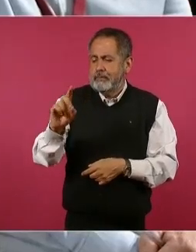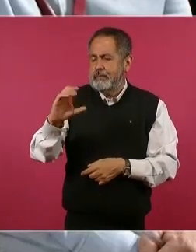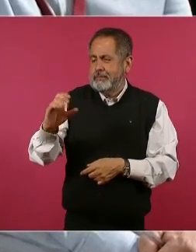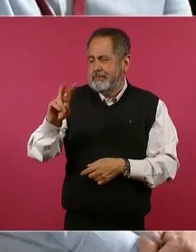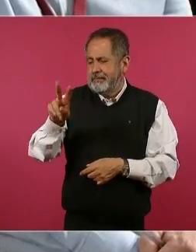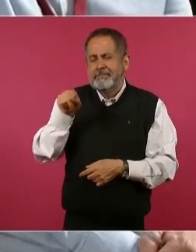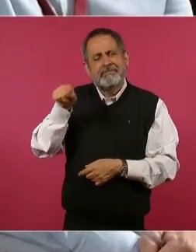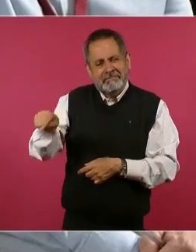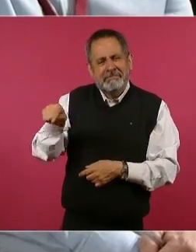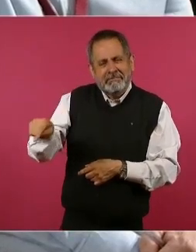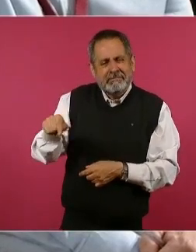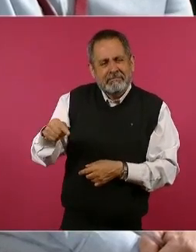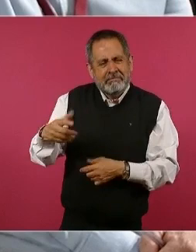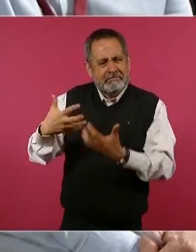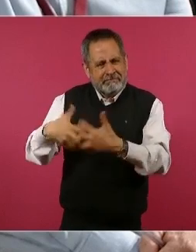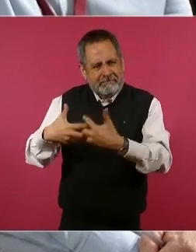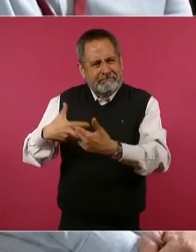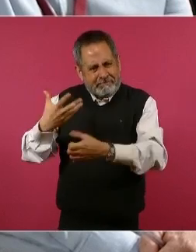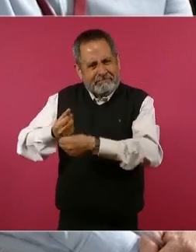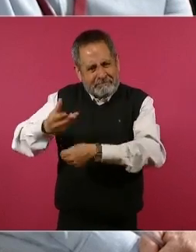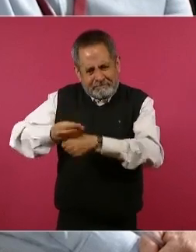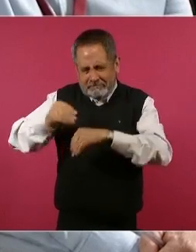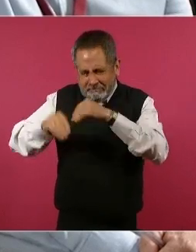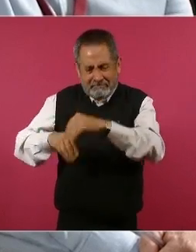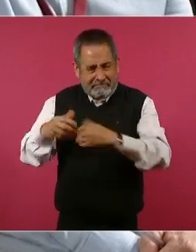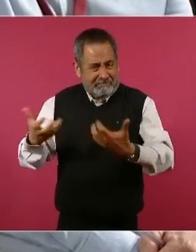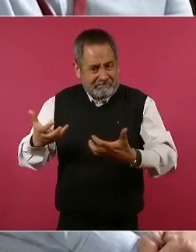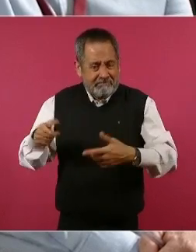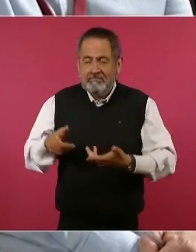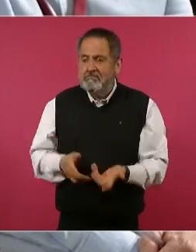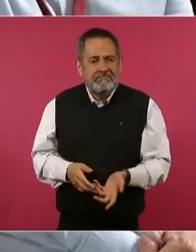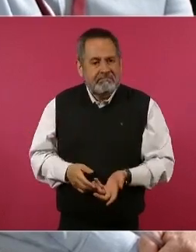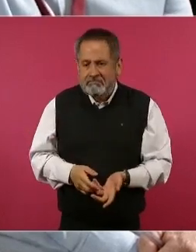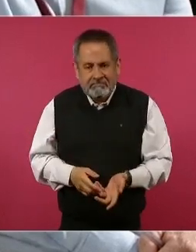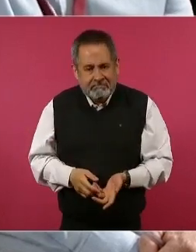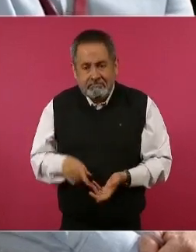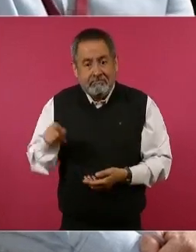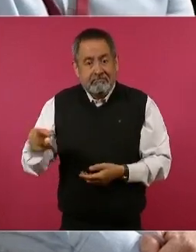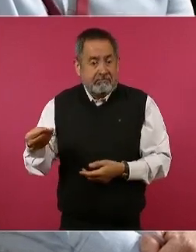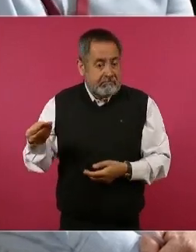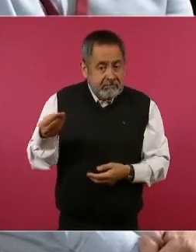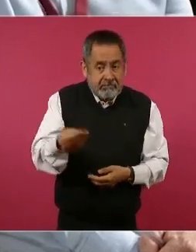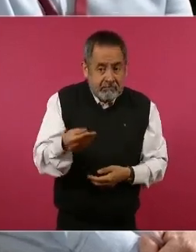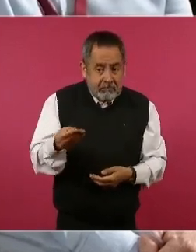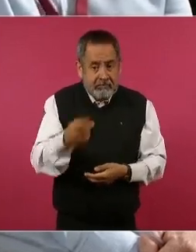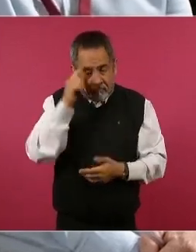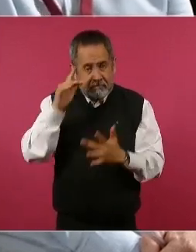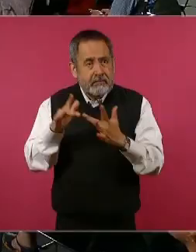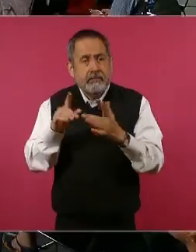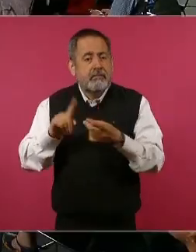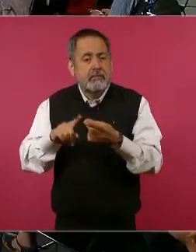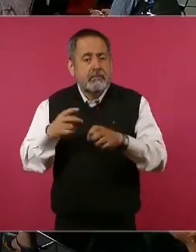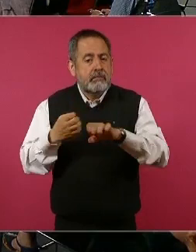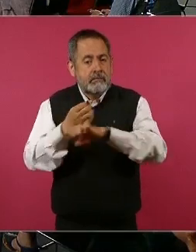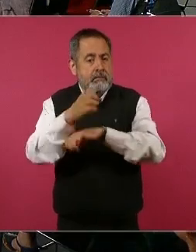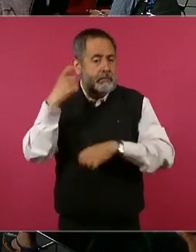S.A.D.C.B. y han pues recientemente brindado sus servicios en los estados de Querétaro,